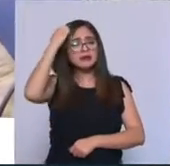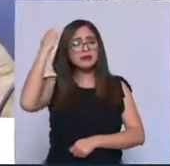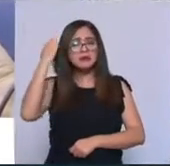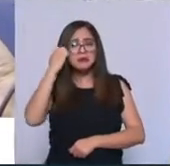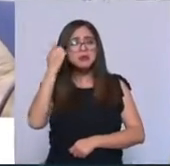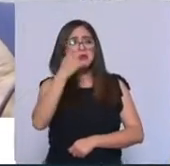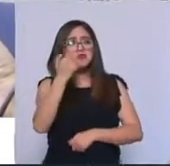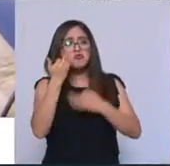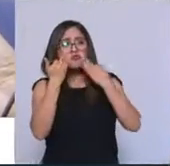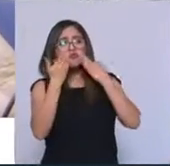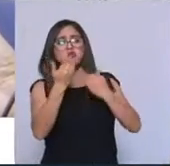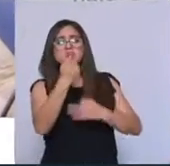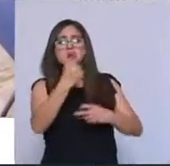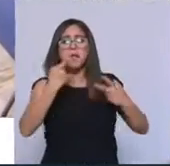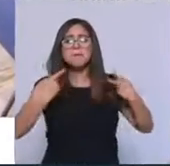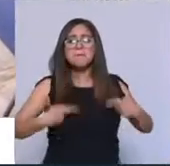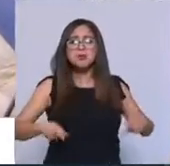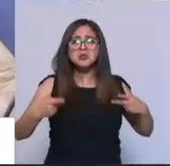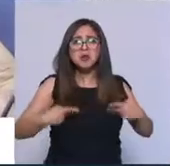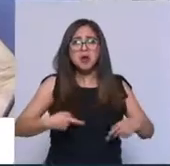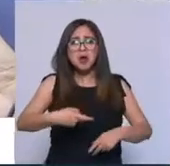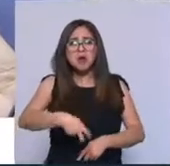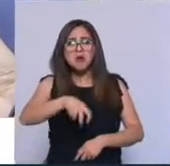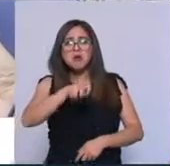una persona en un auto